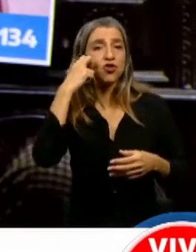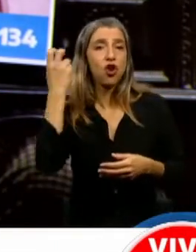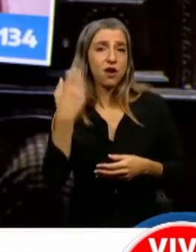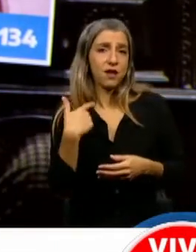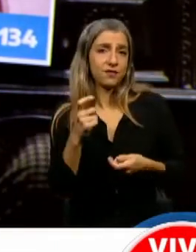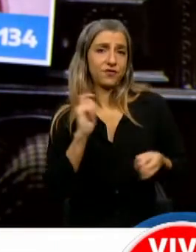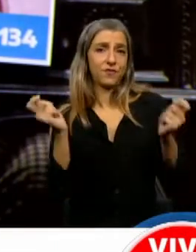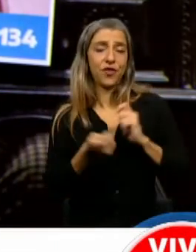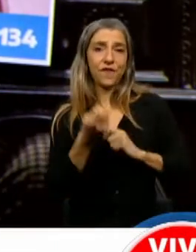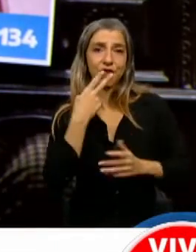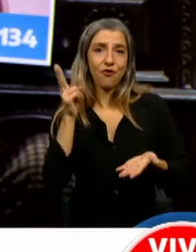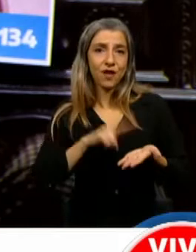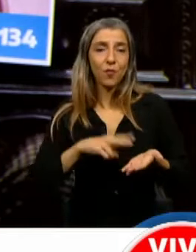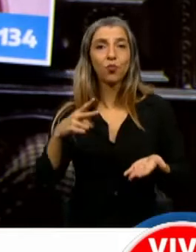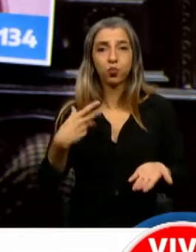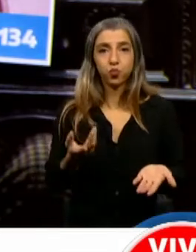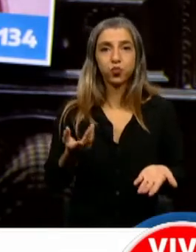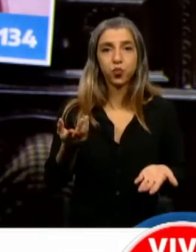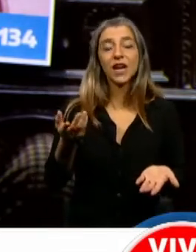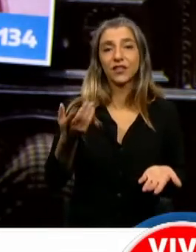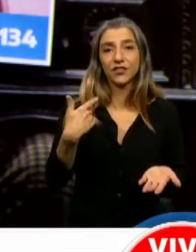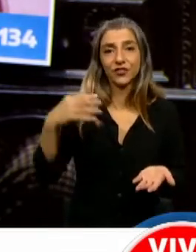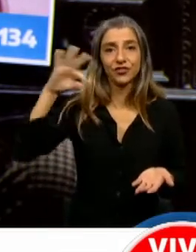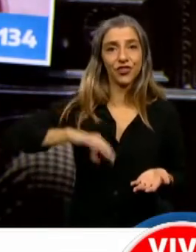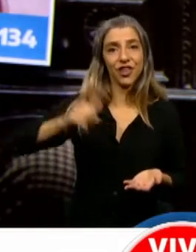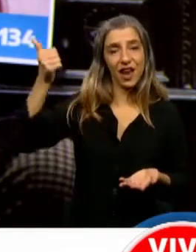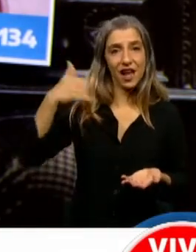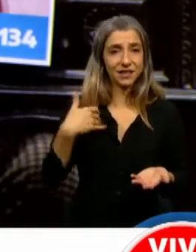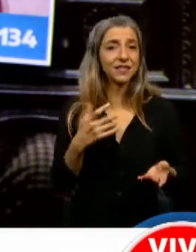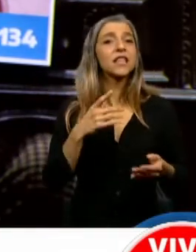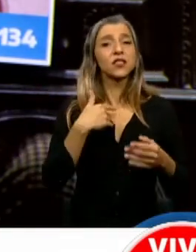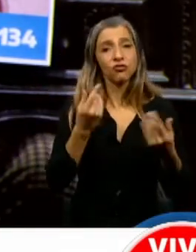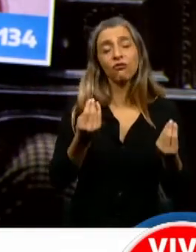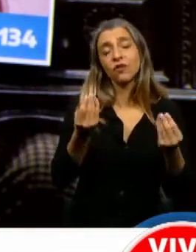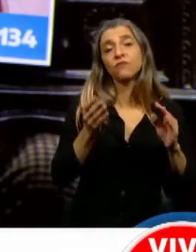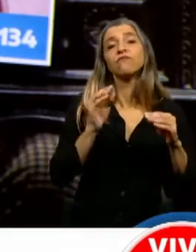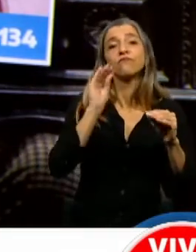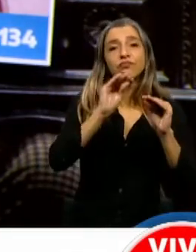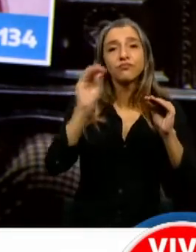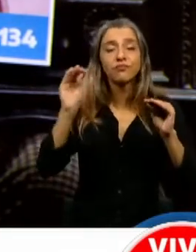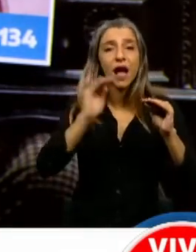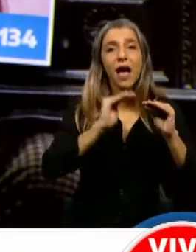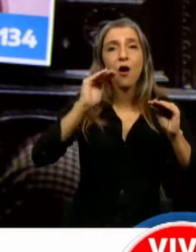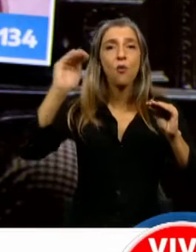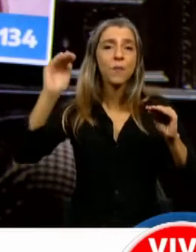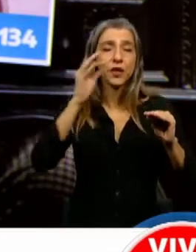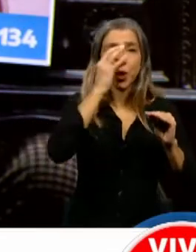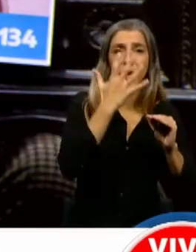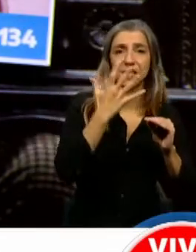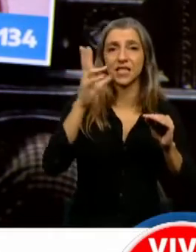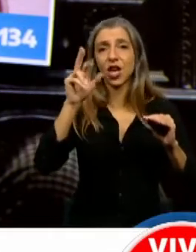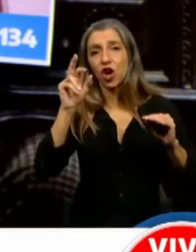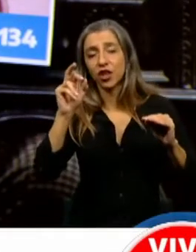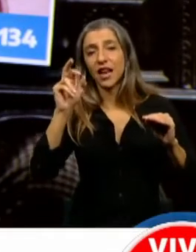y puso una escala progresiva para que sea 25, 30 y 35%, no por empresa grande o